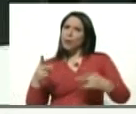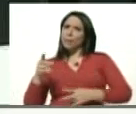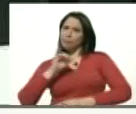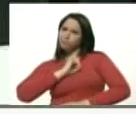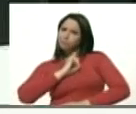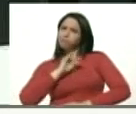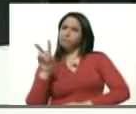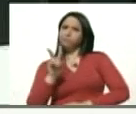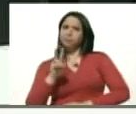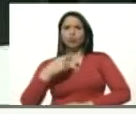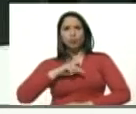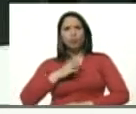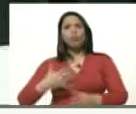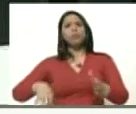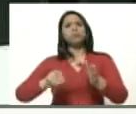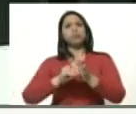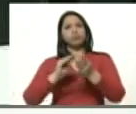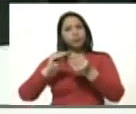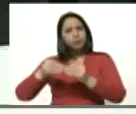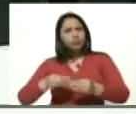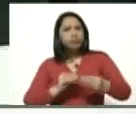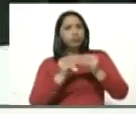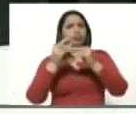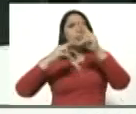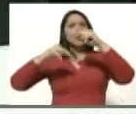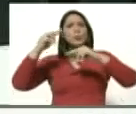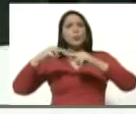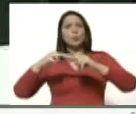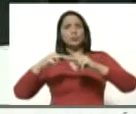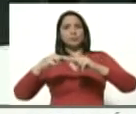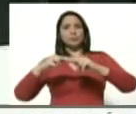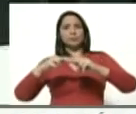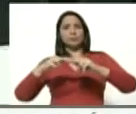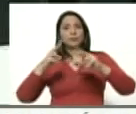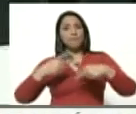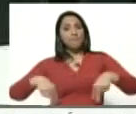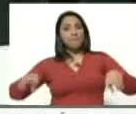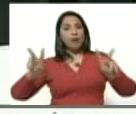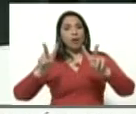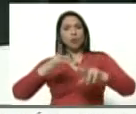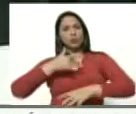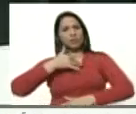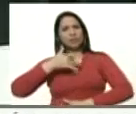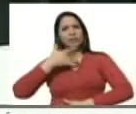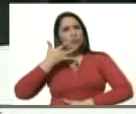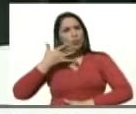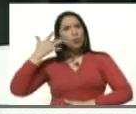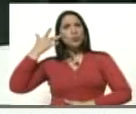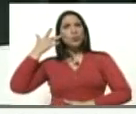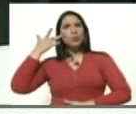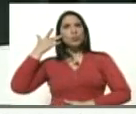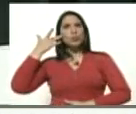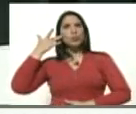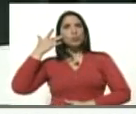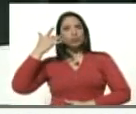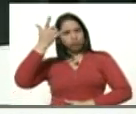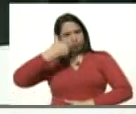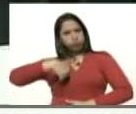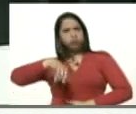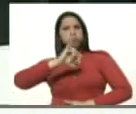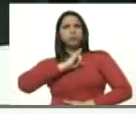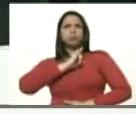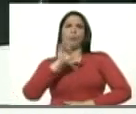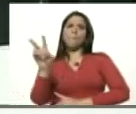venezolanidad que estamos rescatando, reconstruyendo. Los valores de sentirse orgulloso de ser